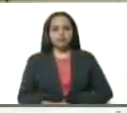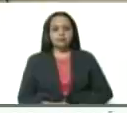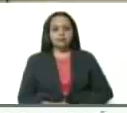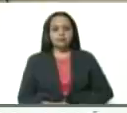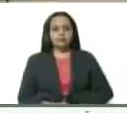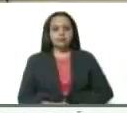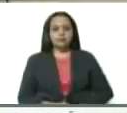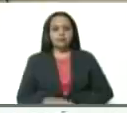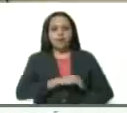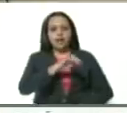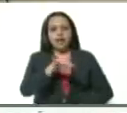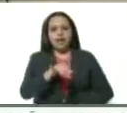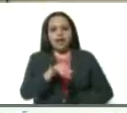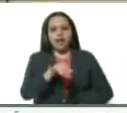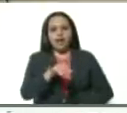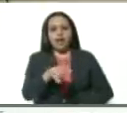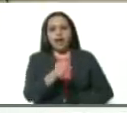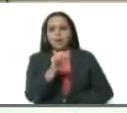Jamaica,